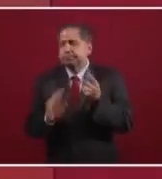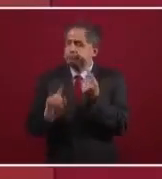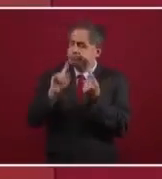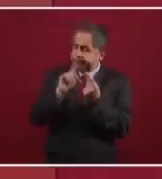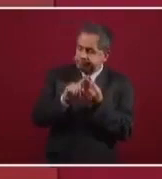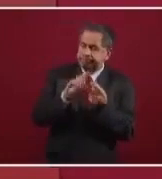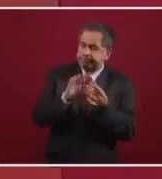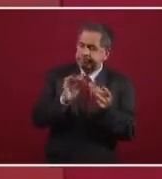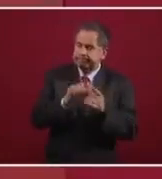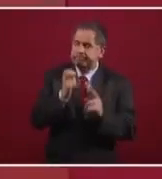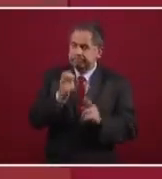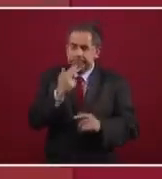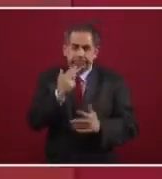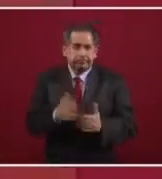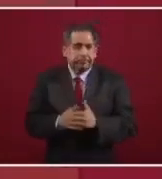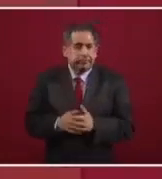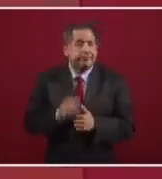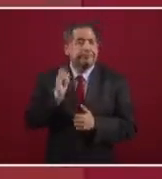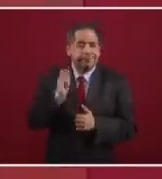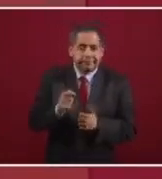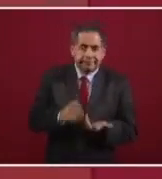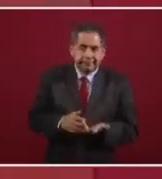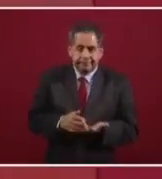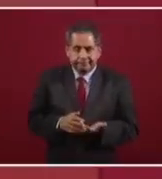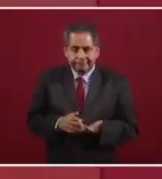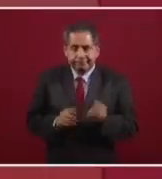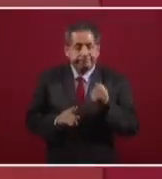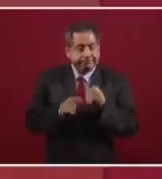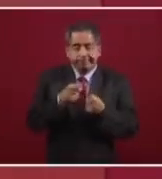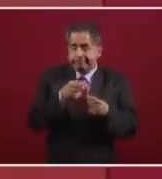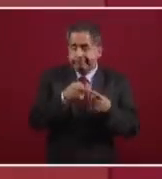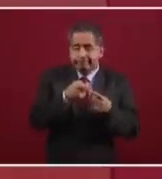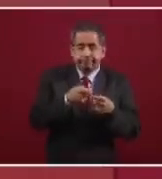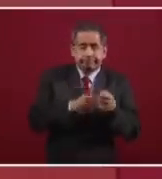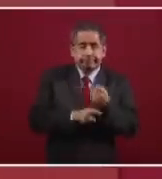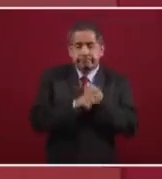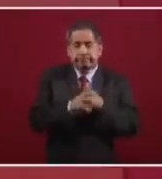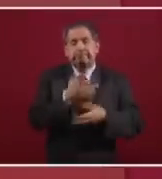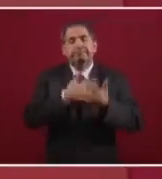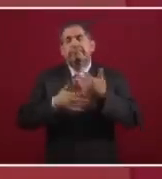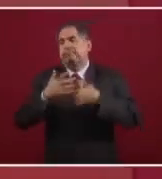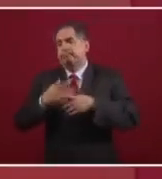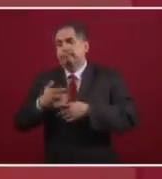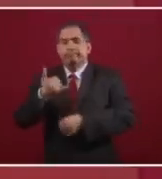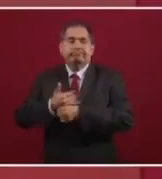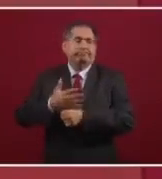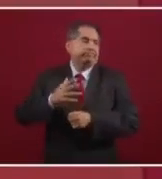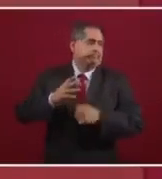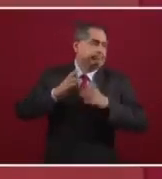provoca el que se desate la inconformidad.